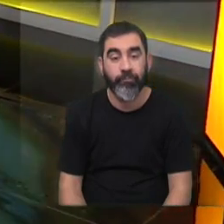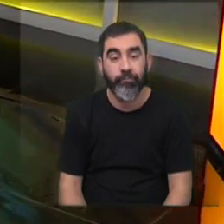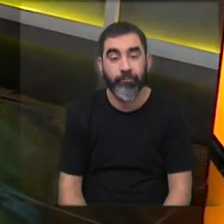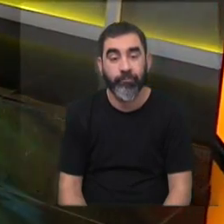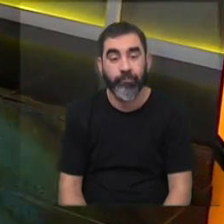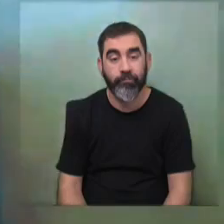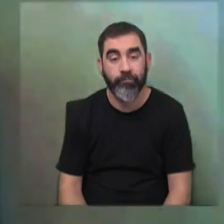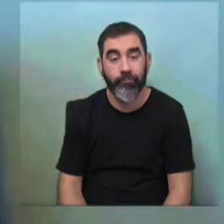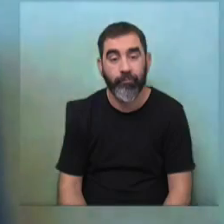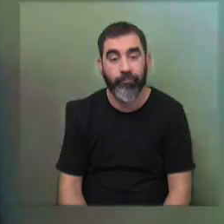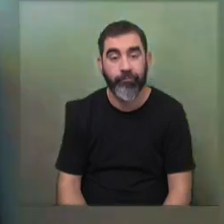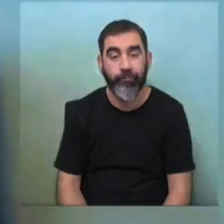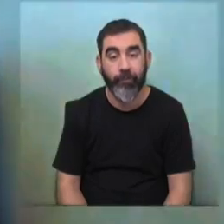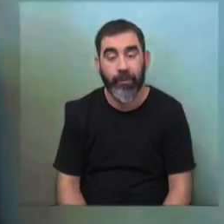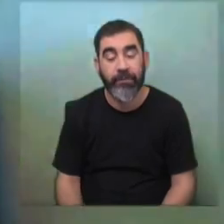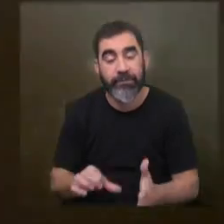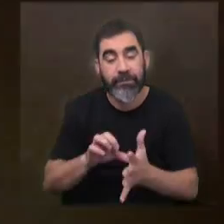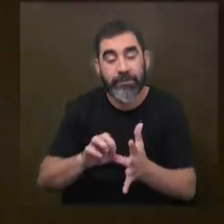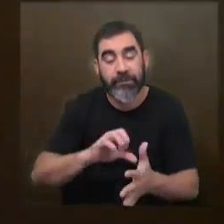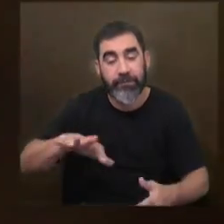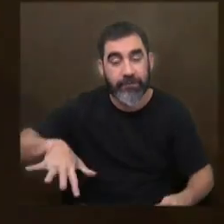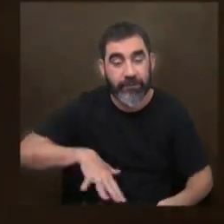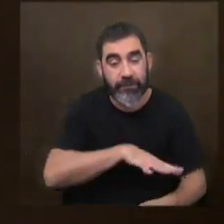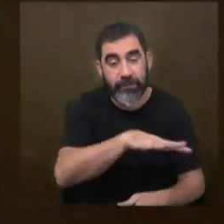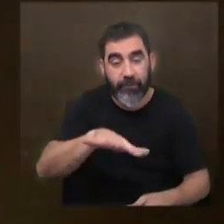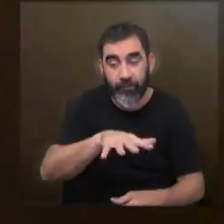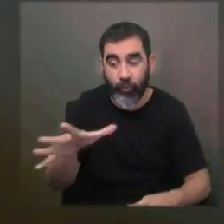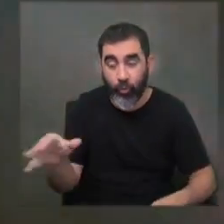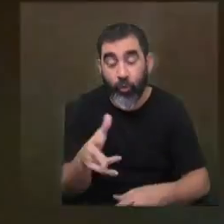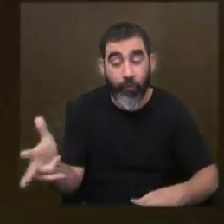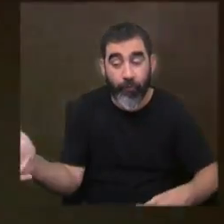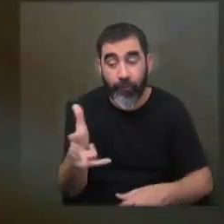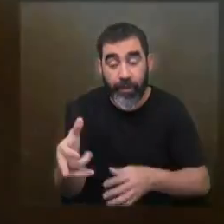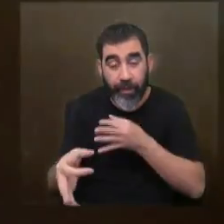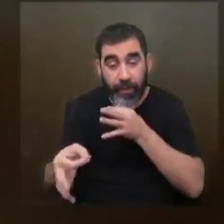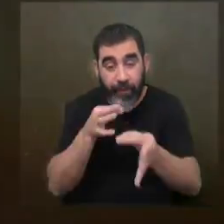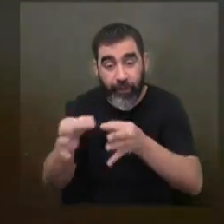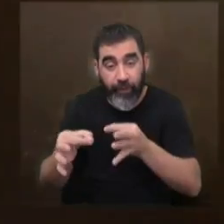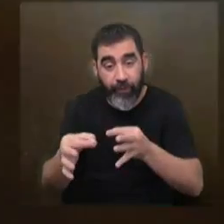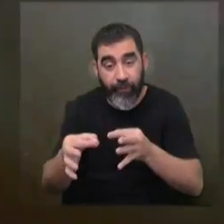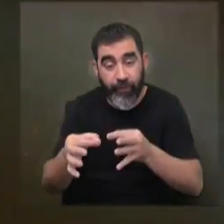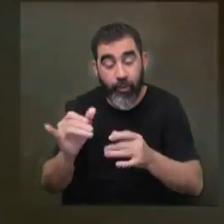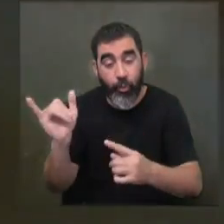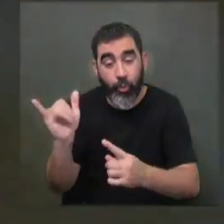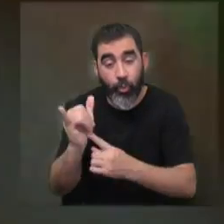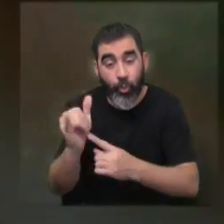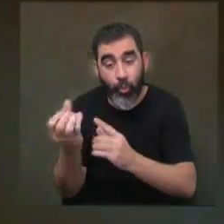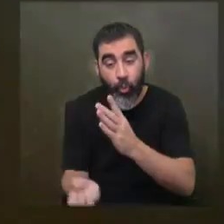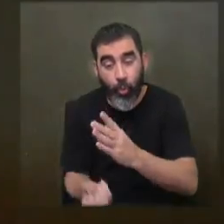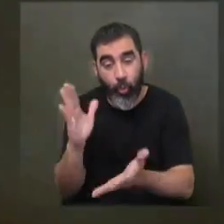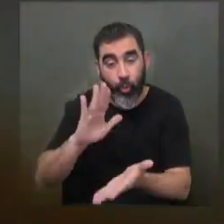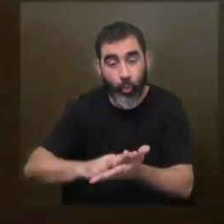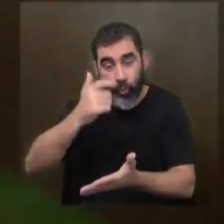Déjame decir algo, un servicio a la comunidad, Daniela. Todos estos videos, todos estos consejos están guardados en el canal de YouTube de Sobre Ciencia. Por